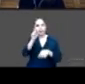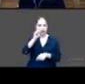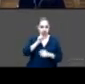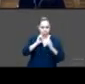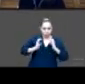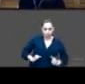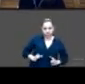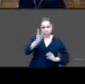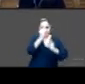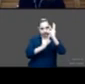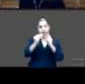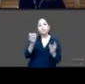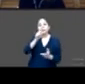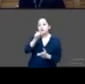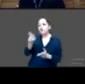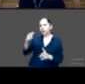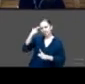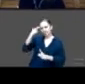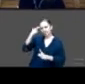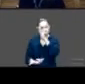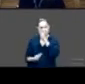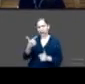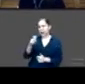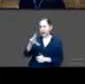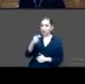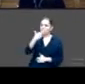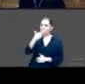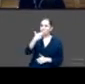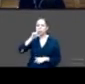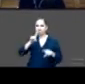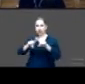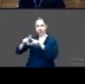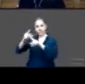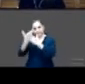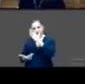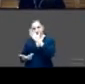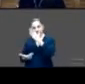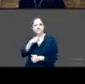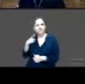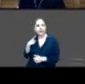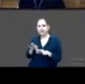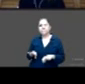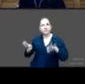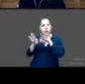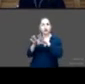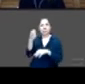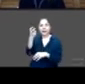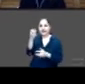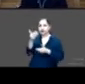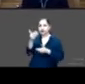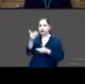género, de las que ya se hablaba hace un momento. Para nosotras es importante que este fenómeno pueda ser visto de manera integral,